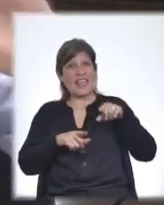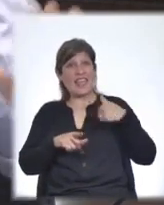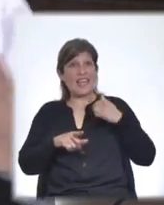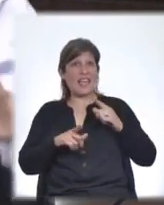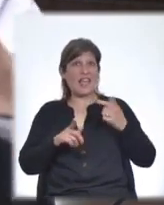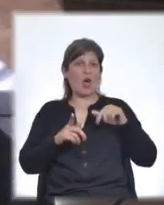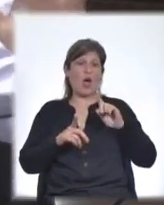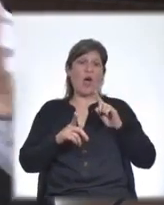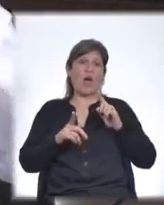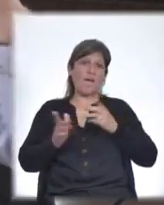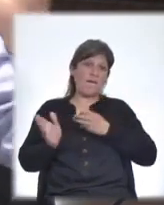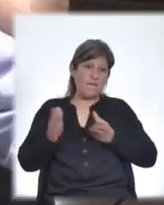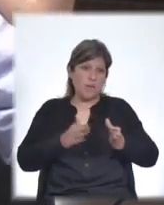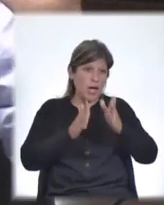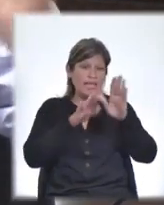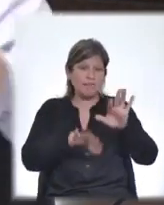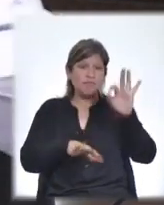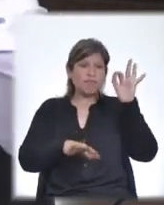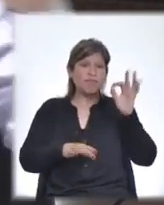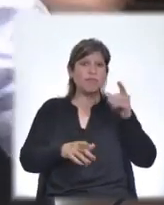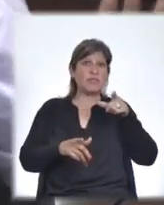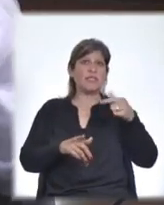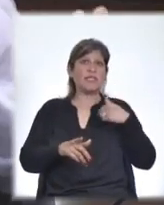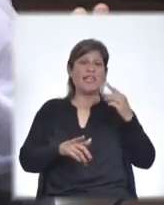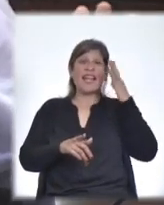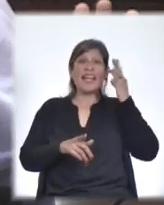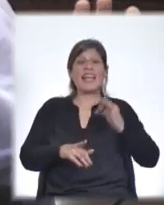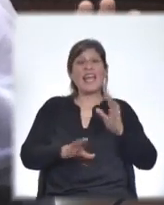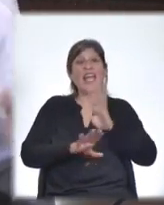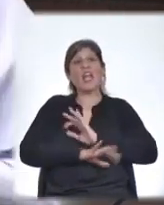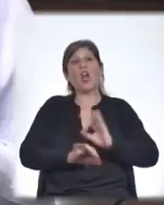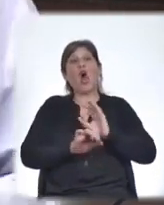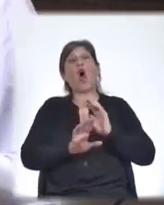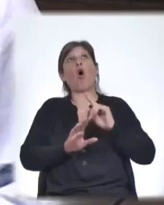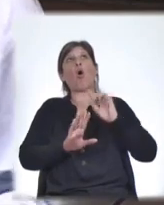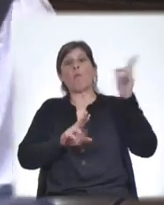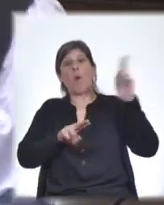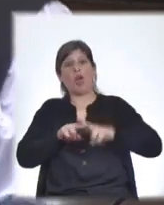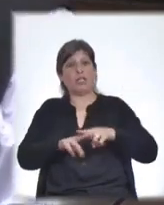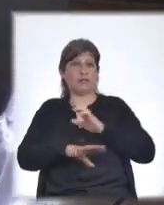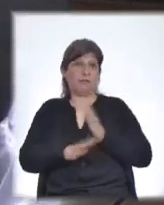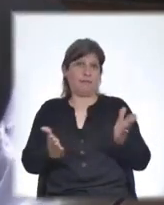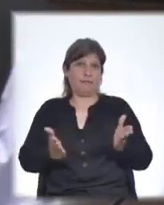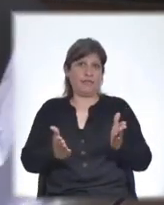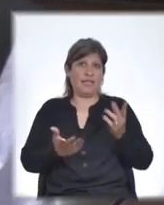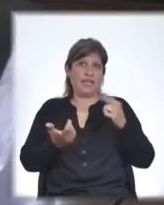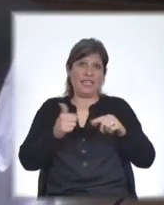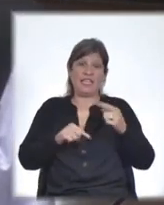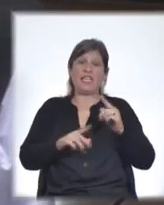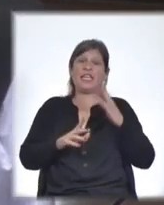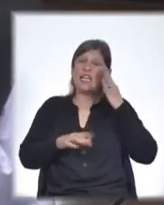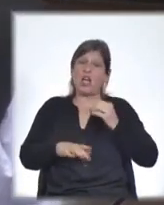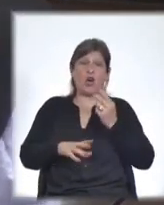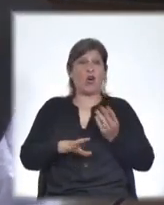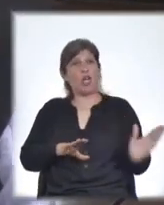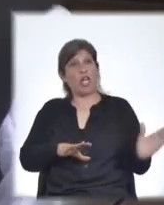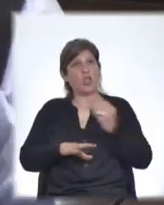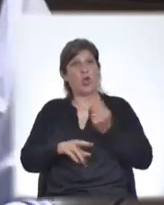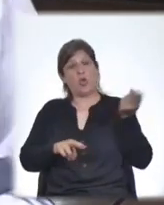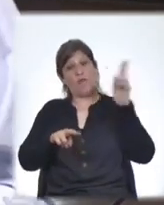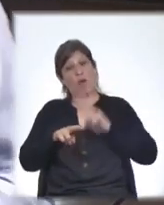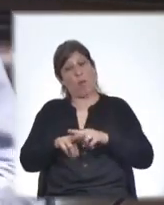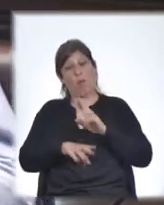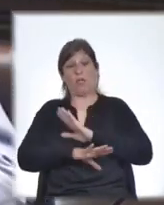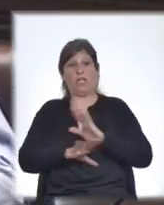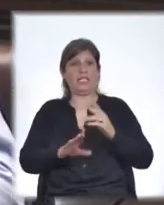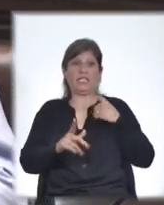vamos por un sentido, por un camino, que es el de creer o reventar. Y me parece, señor presidente, que vamos a reventar si no logramos